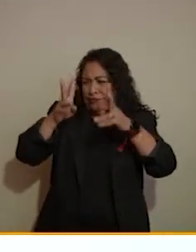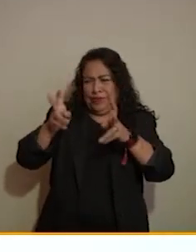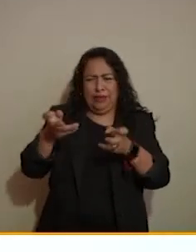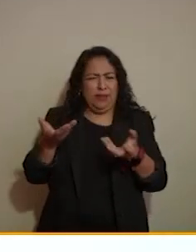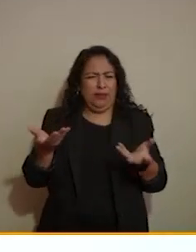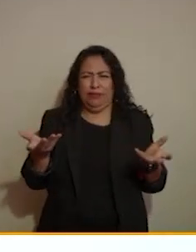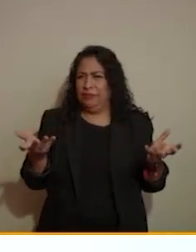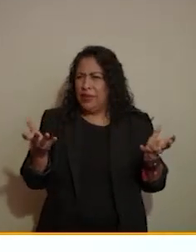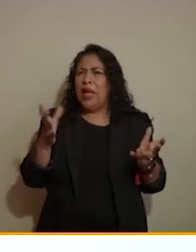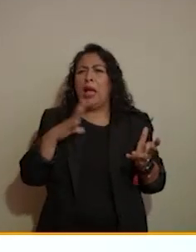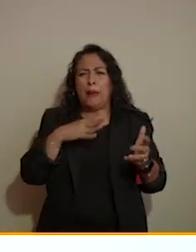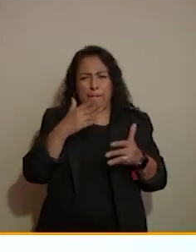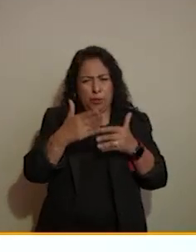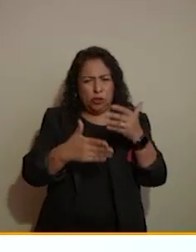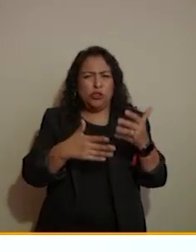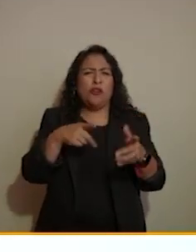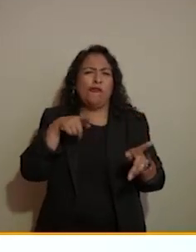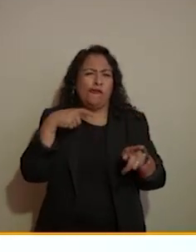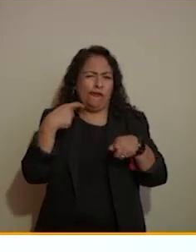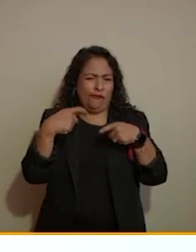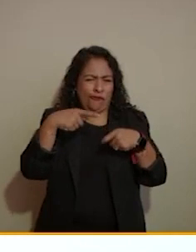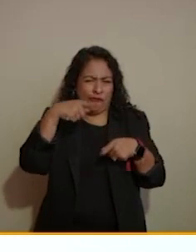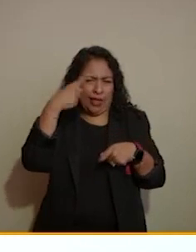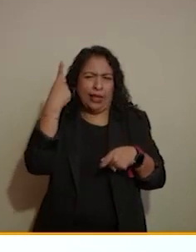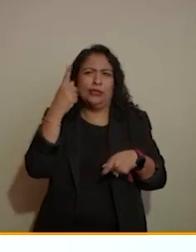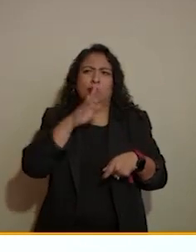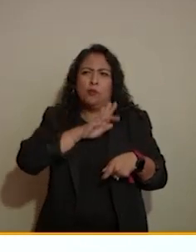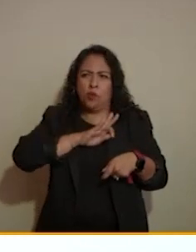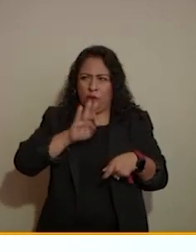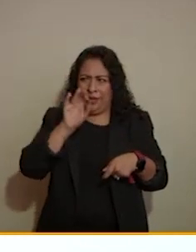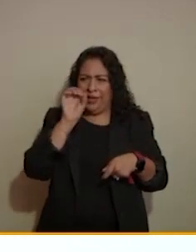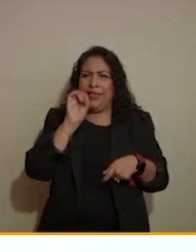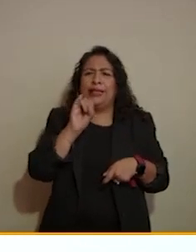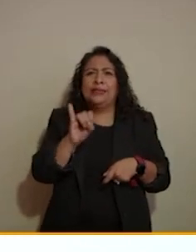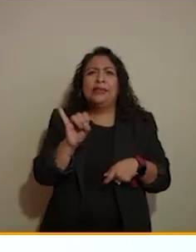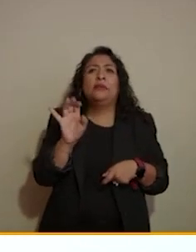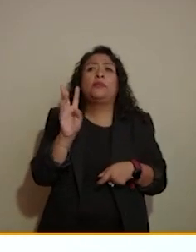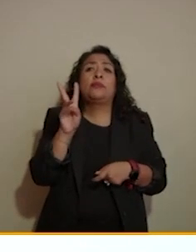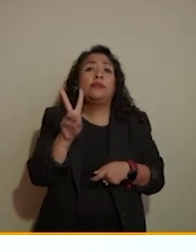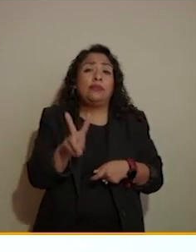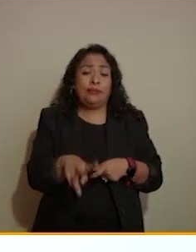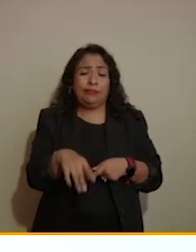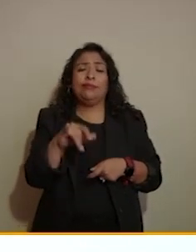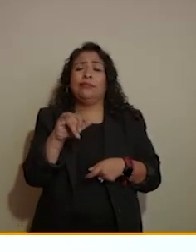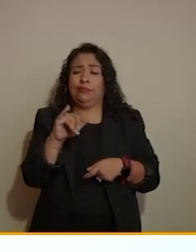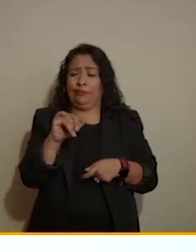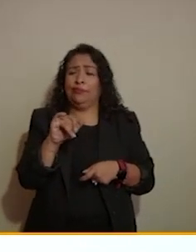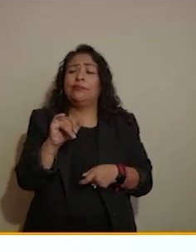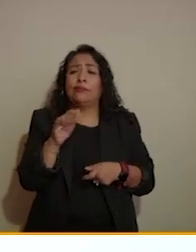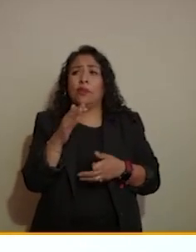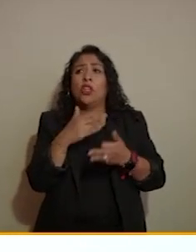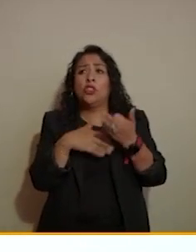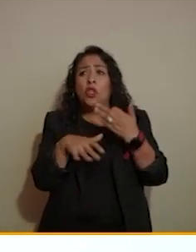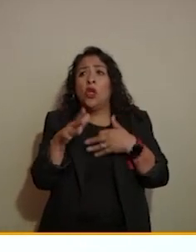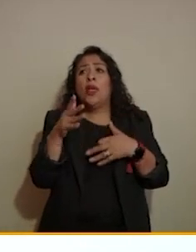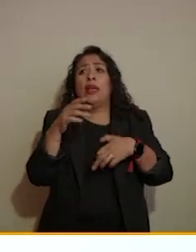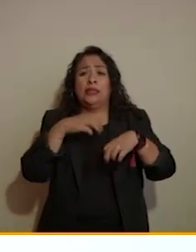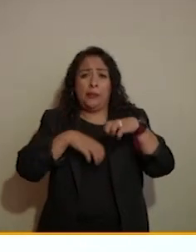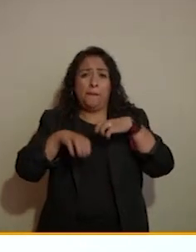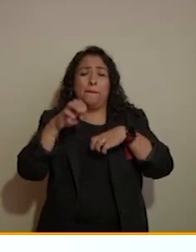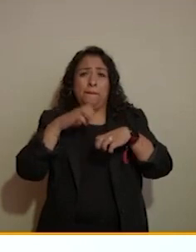Hay ciertos procesos bastante flexibles y efectivos que sí funcionan. Entonces, realmente sí todas las